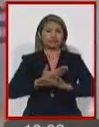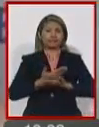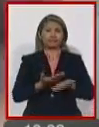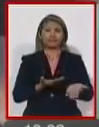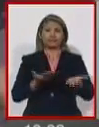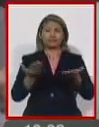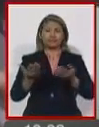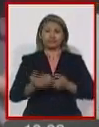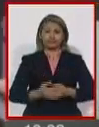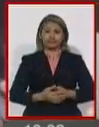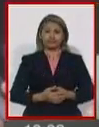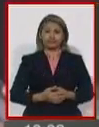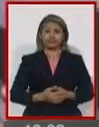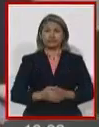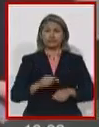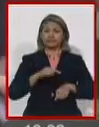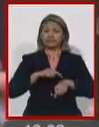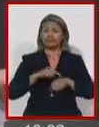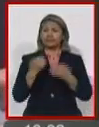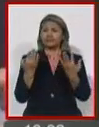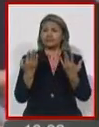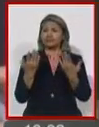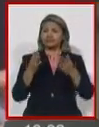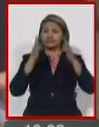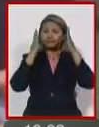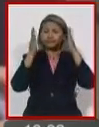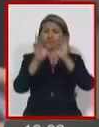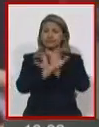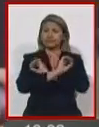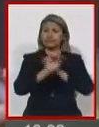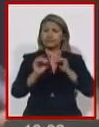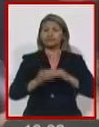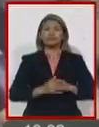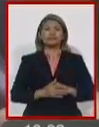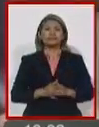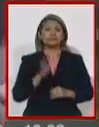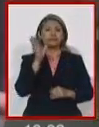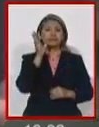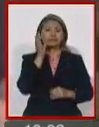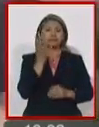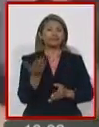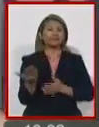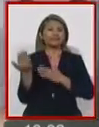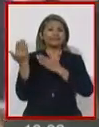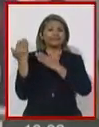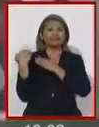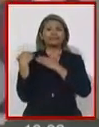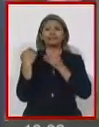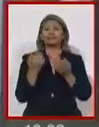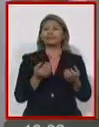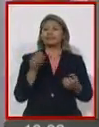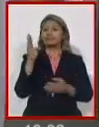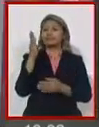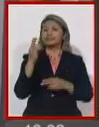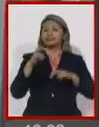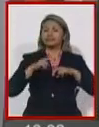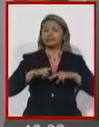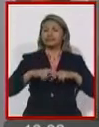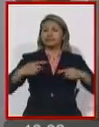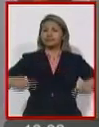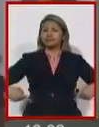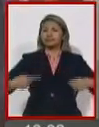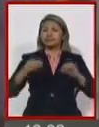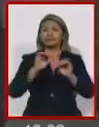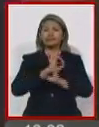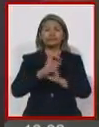cargaron. Ay, pues aquí mucho tiempo ya estamos esperando y nada, no nos están atendiendo. A mi mamá la hemos llevado cargando al baño, ni siquiera una silla de ruedas no nos quiere